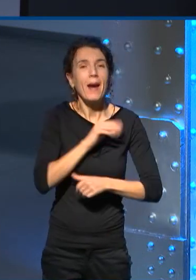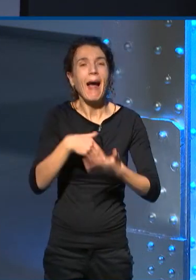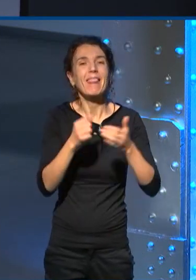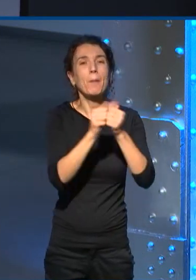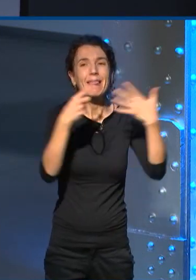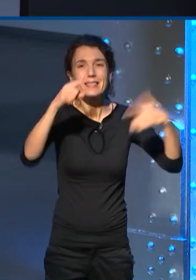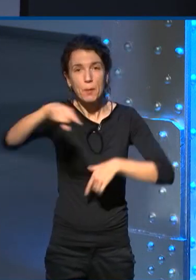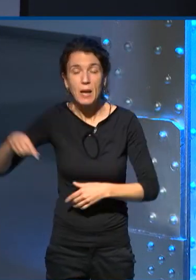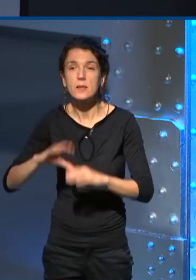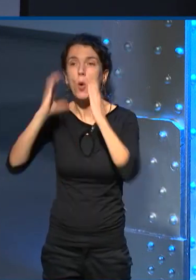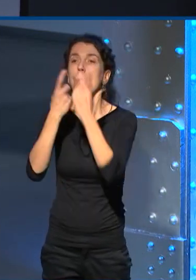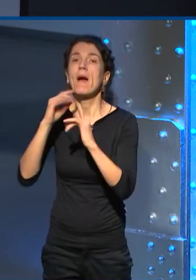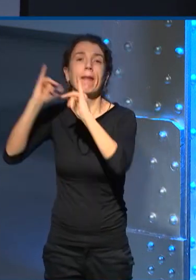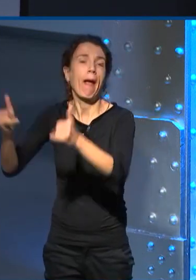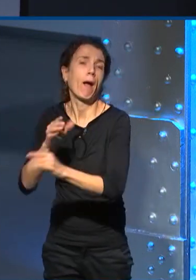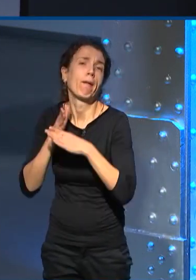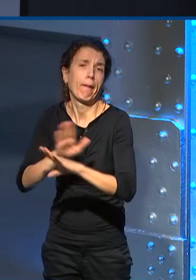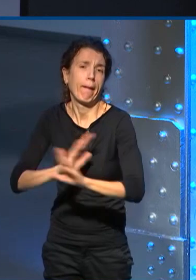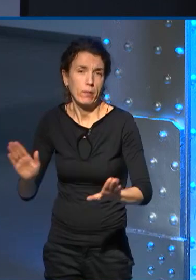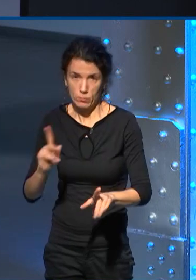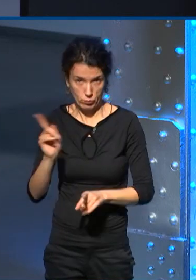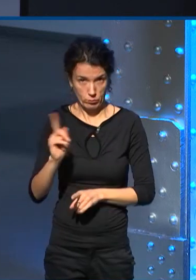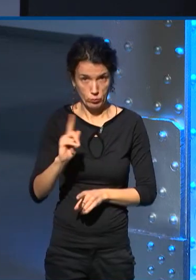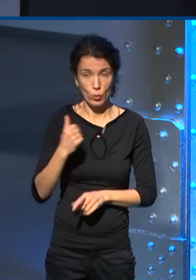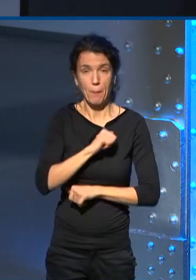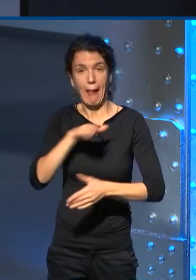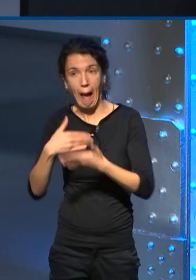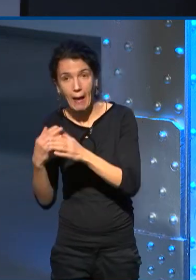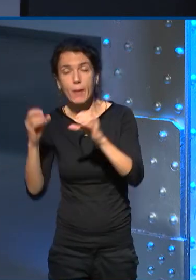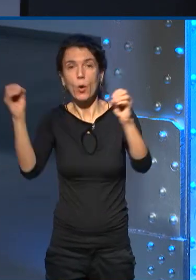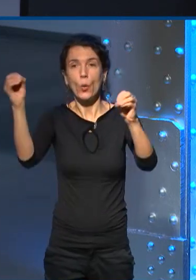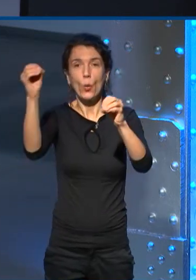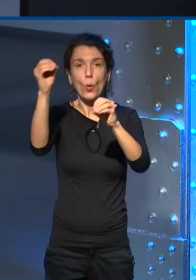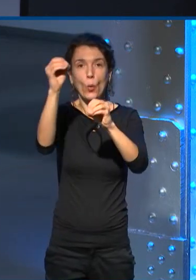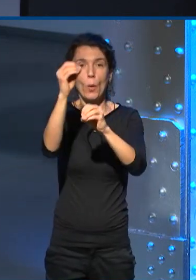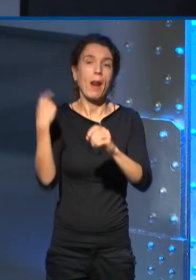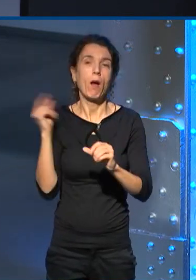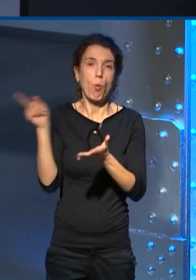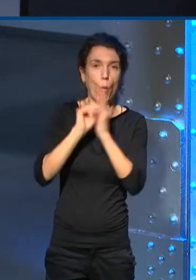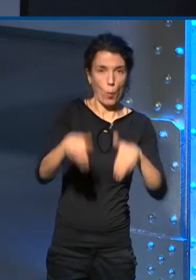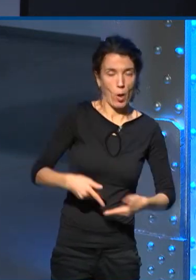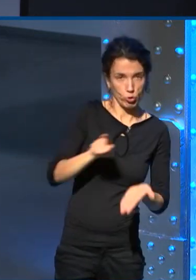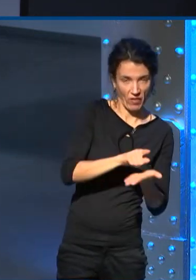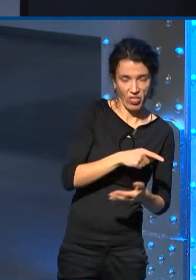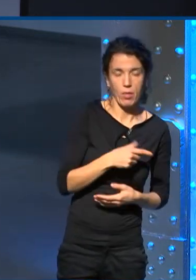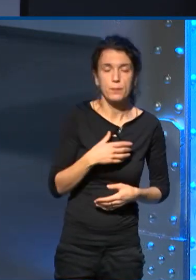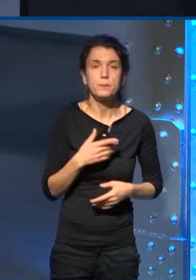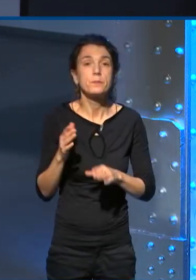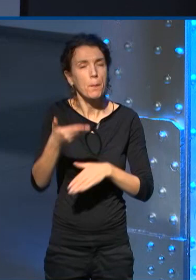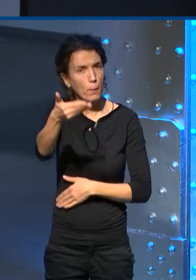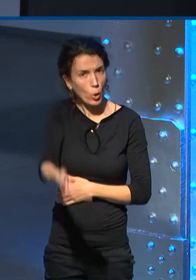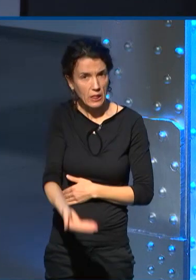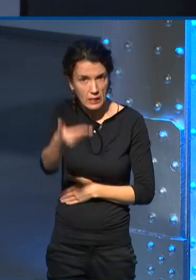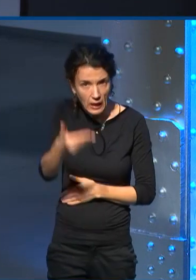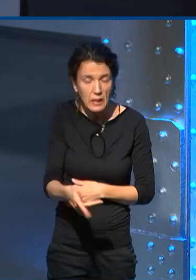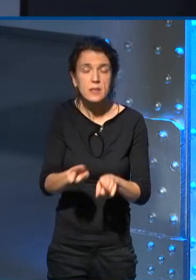sea, ir a Marte no es ir y ya está. Hay que esperar a que pase otra vez el autobús. Y eso es importante,